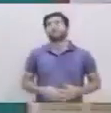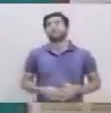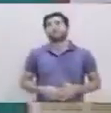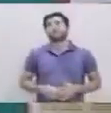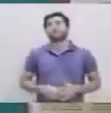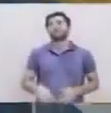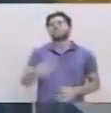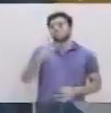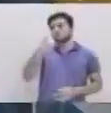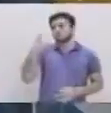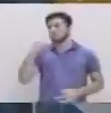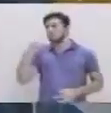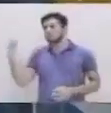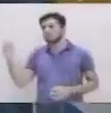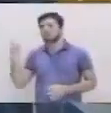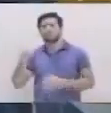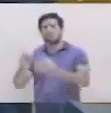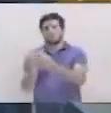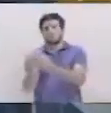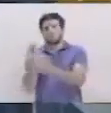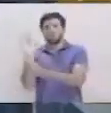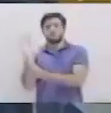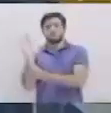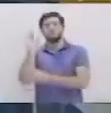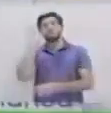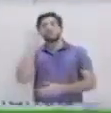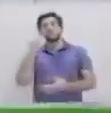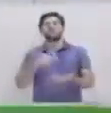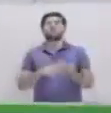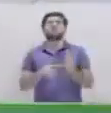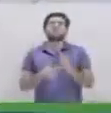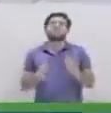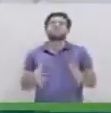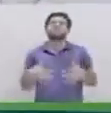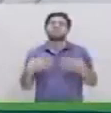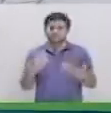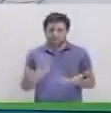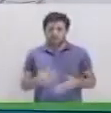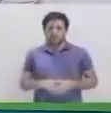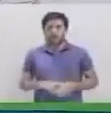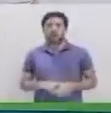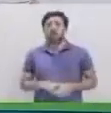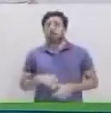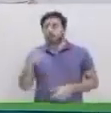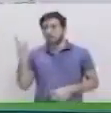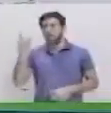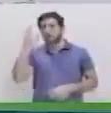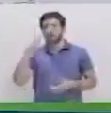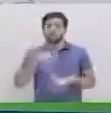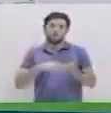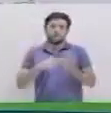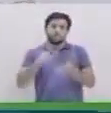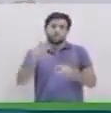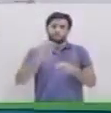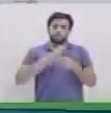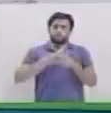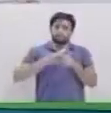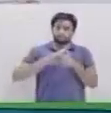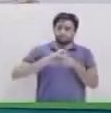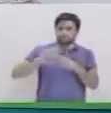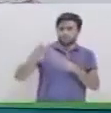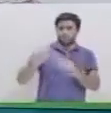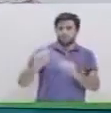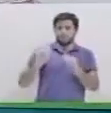nuestra flor nacional. ¿Sabes qué representan los colores de la monja blanca? Por paz. Muy bien, representa la